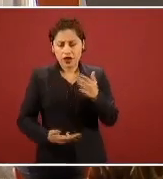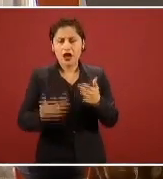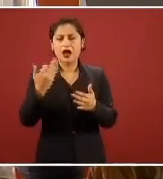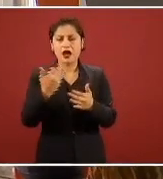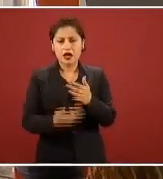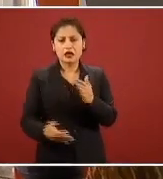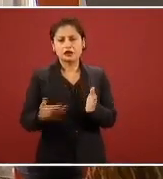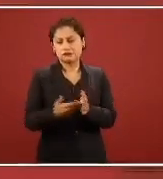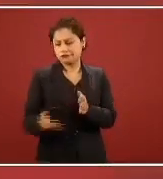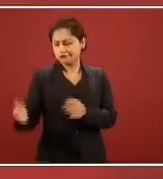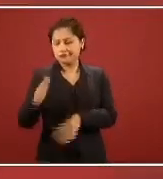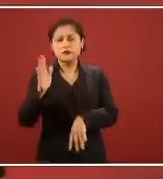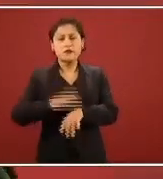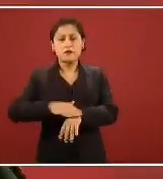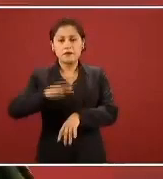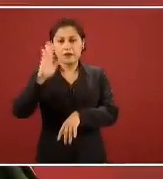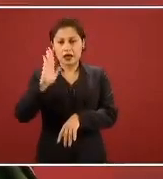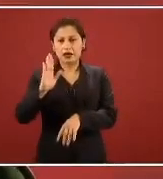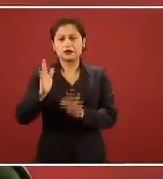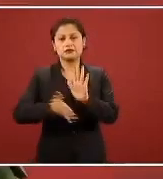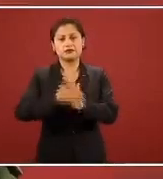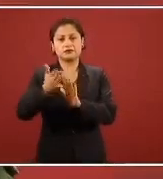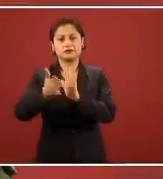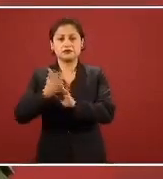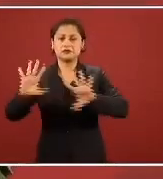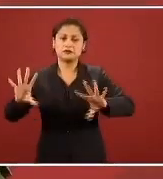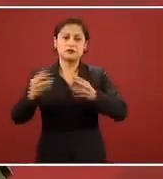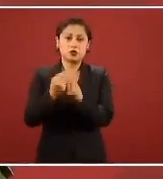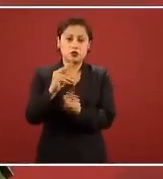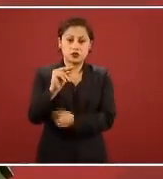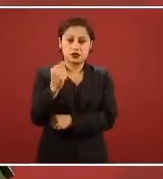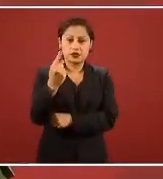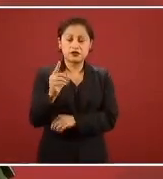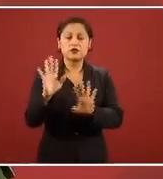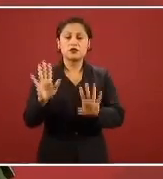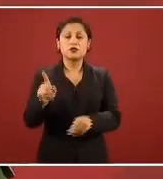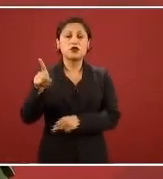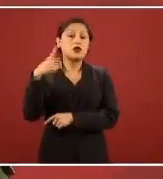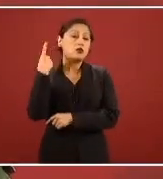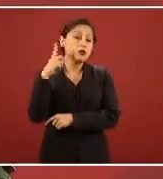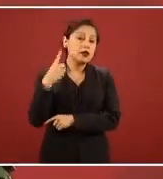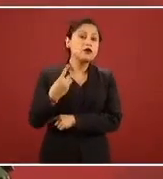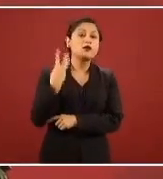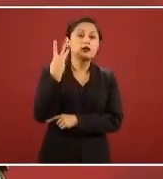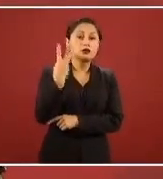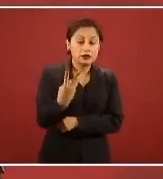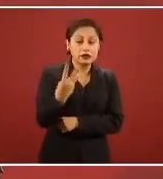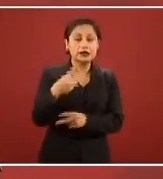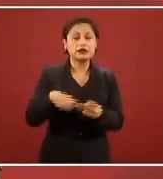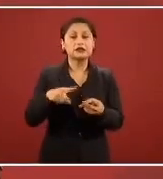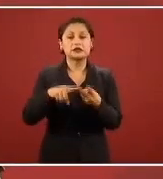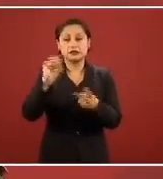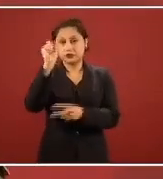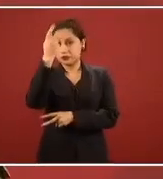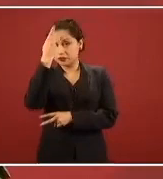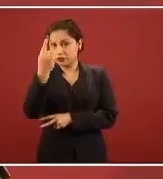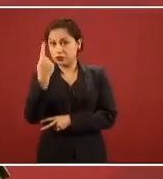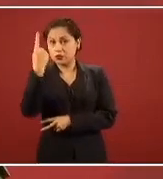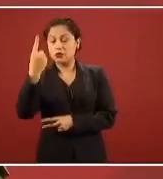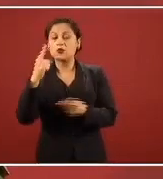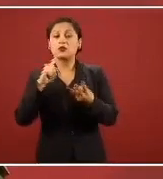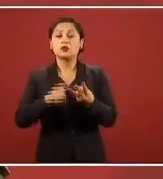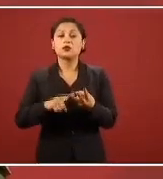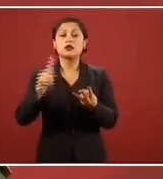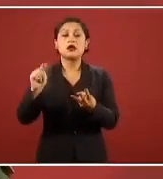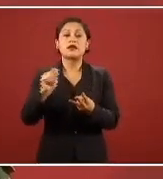Para completar las 81, tenemos 3 en Durango, una en San Luis Potosí, 3 en Tamaulipas, una